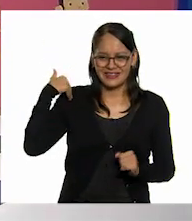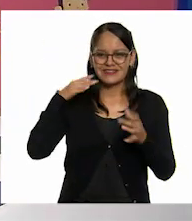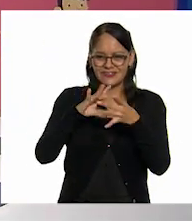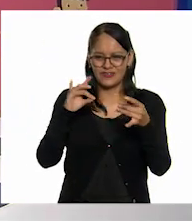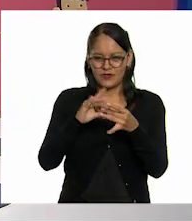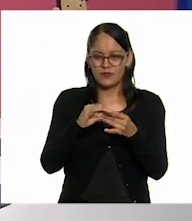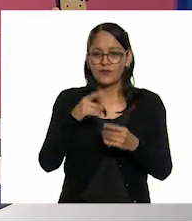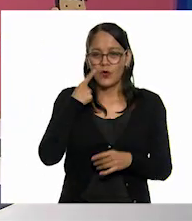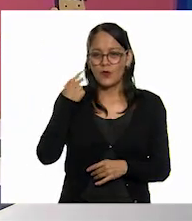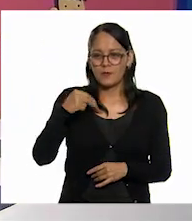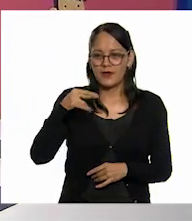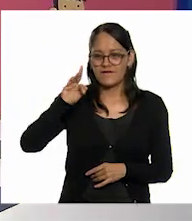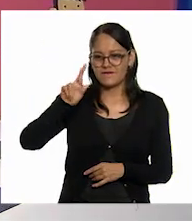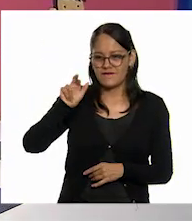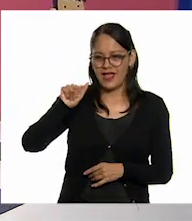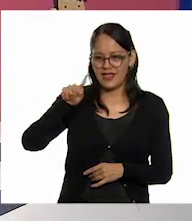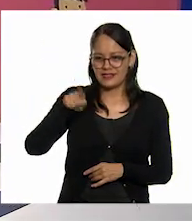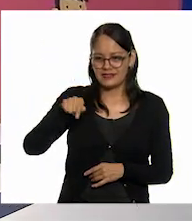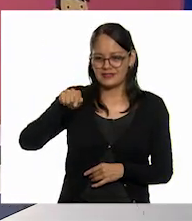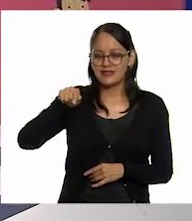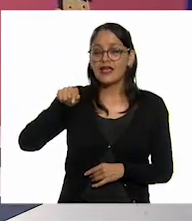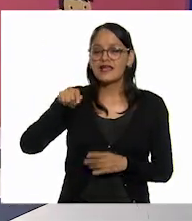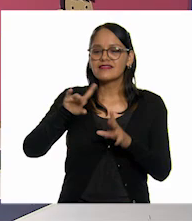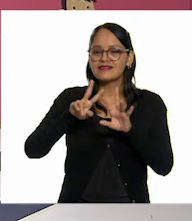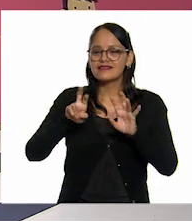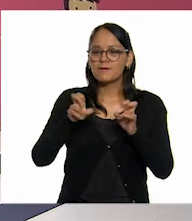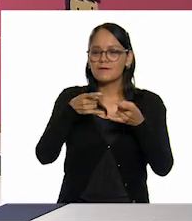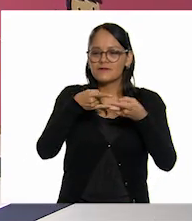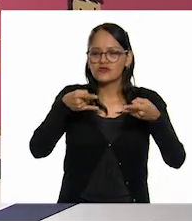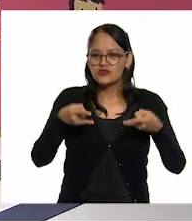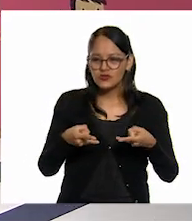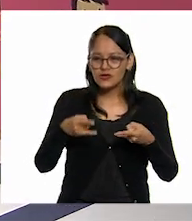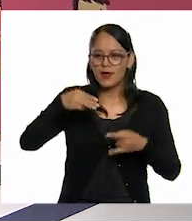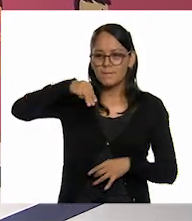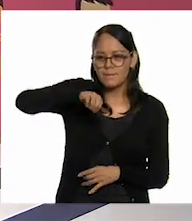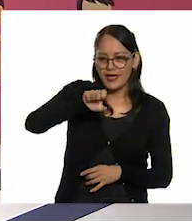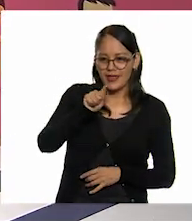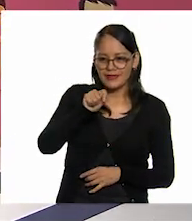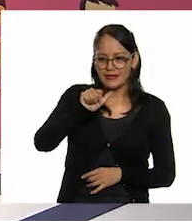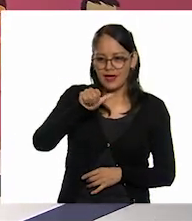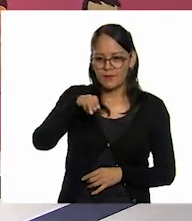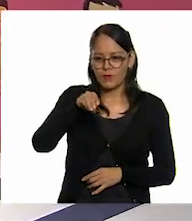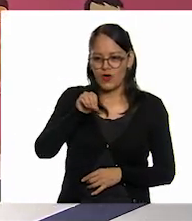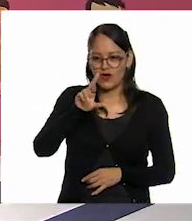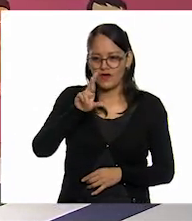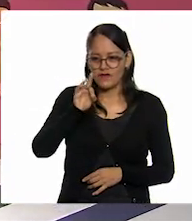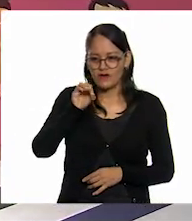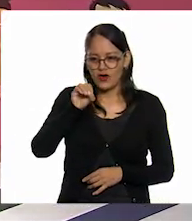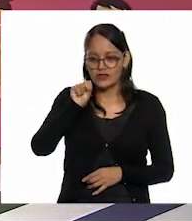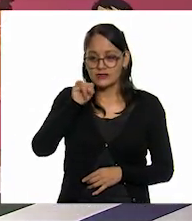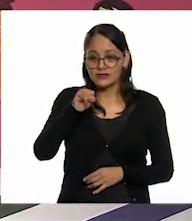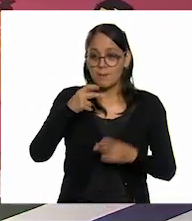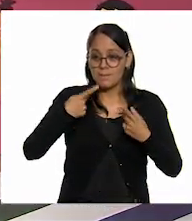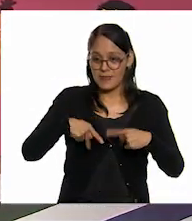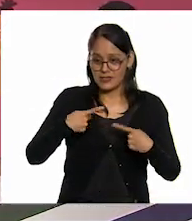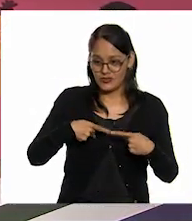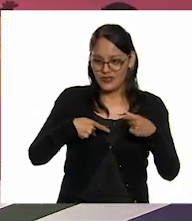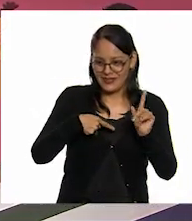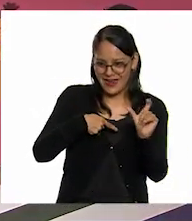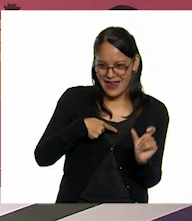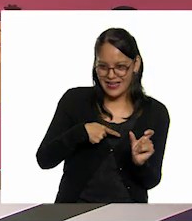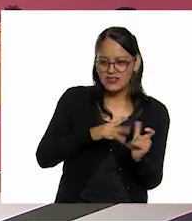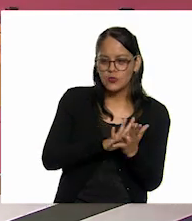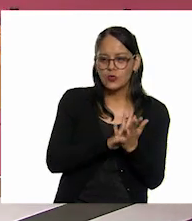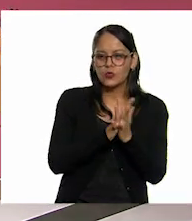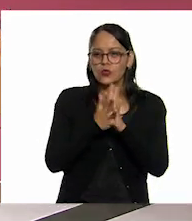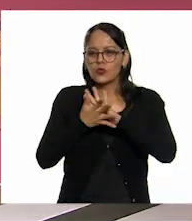gusta Franz Kafka, ¿no? El cuento de la metamorfosis, en donde el personaje se convierte en un bicho, ¿verdad? Creo que sí les había dicho.